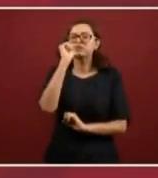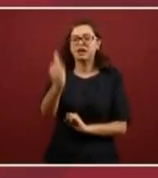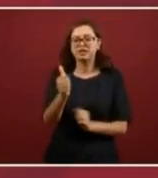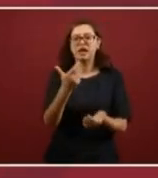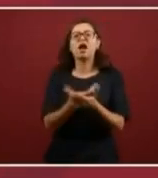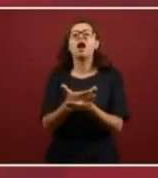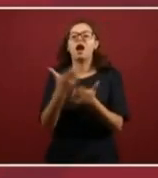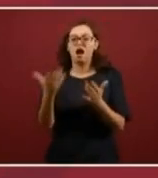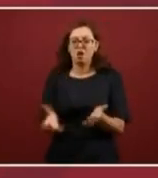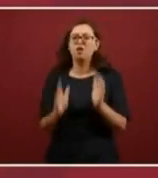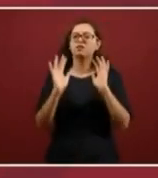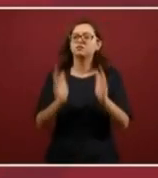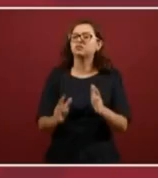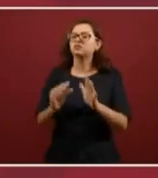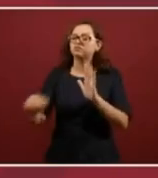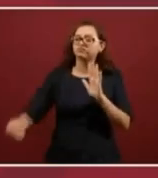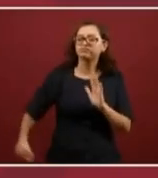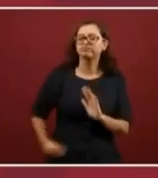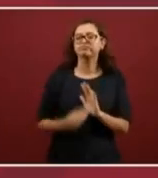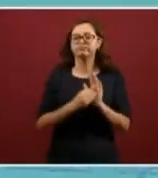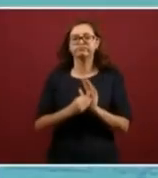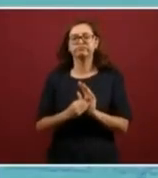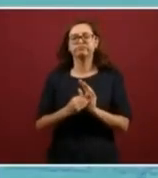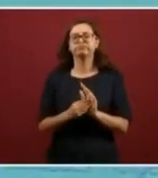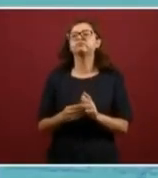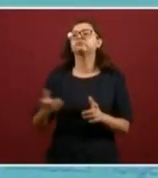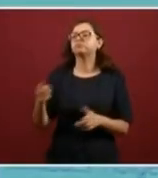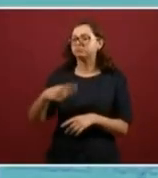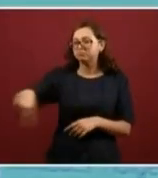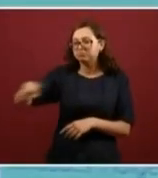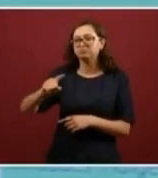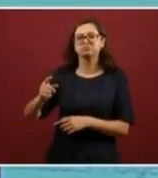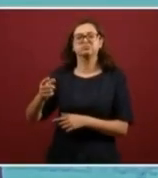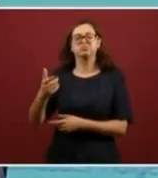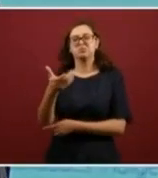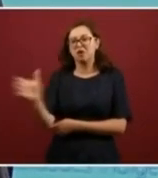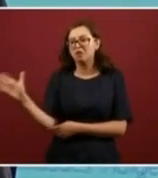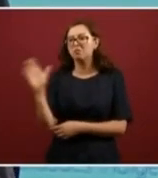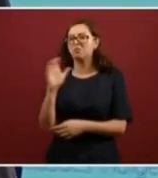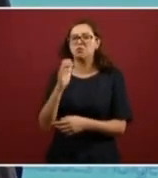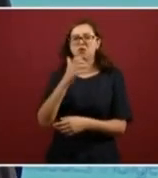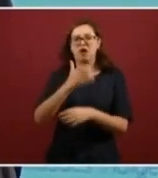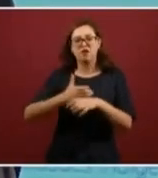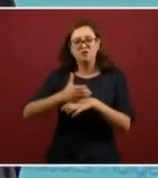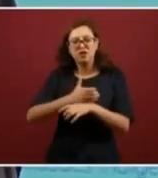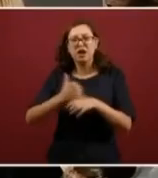Ahora ya se incluye a productores de café y de caña.